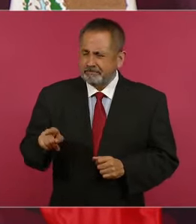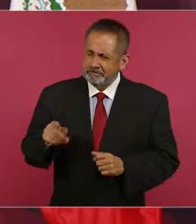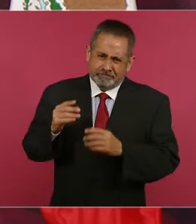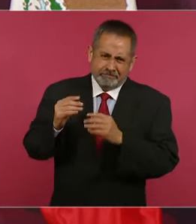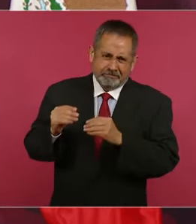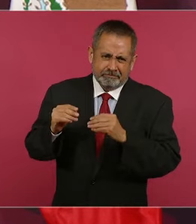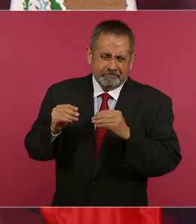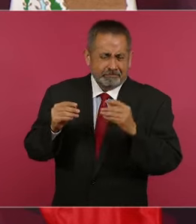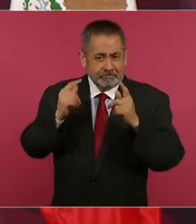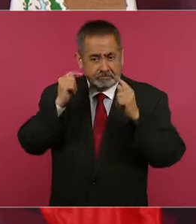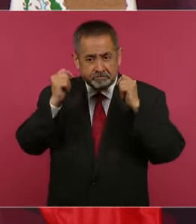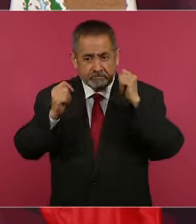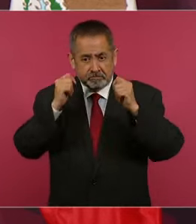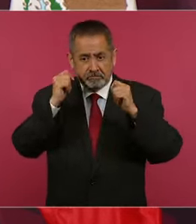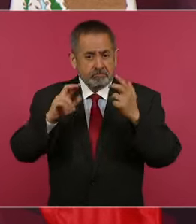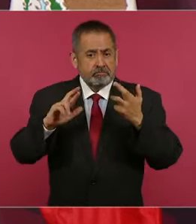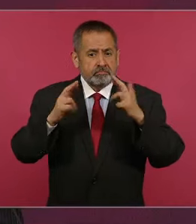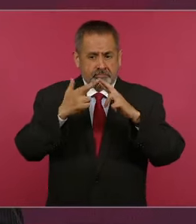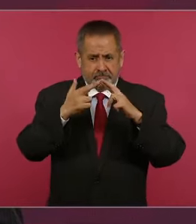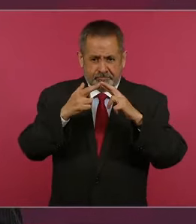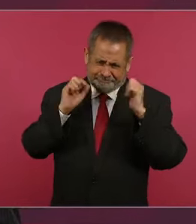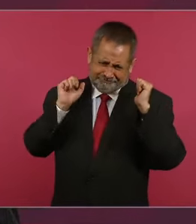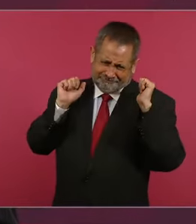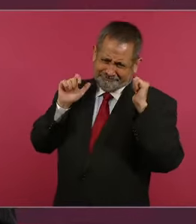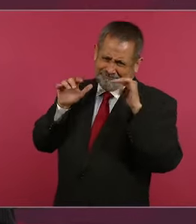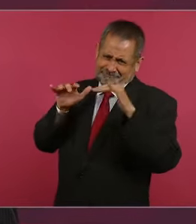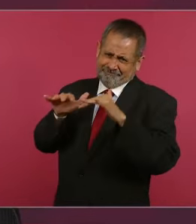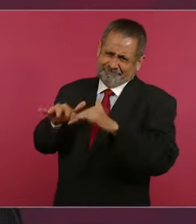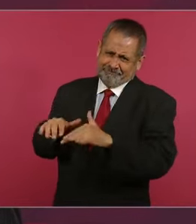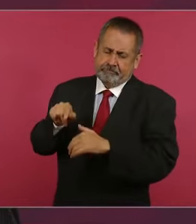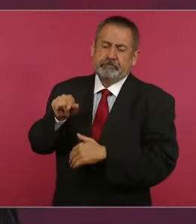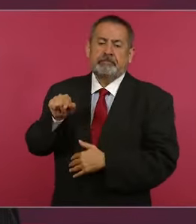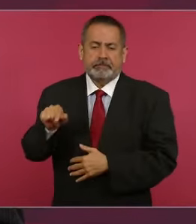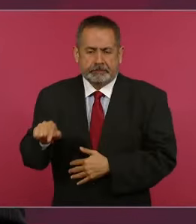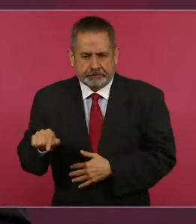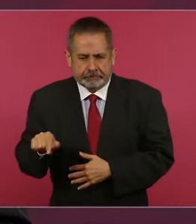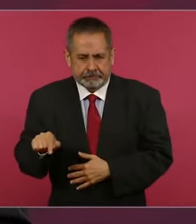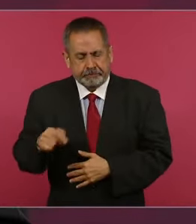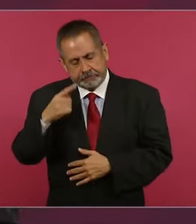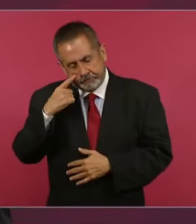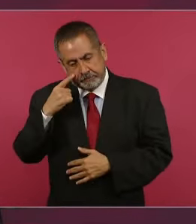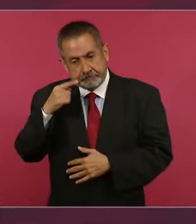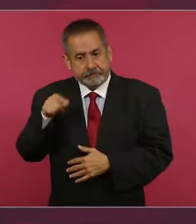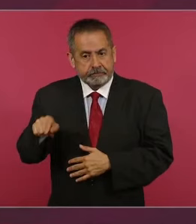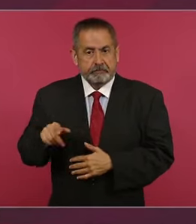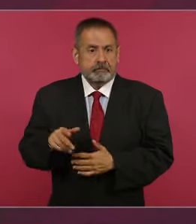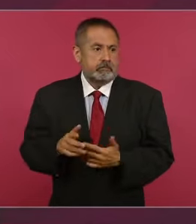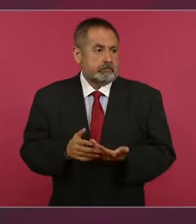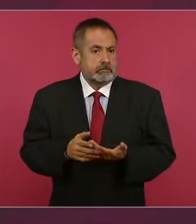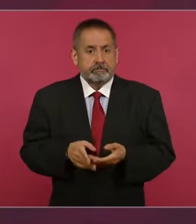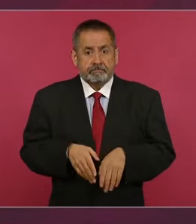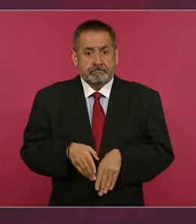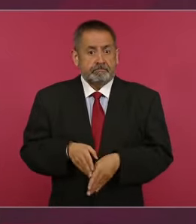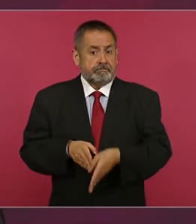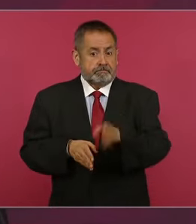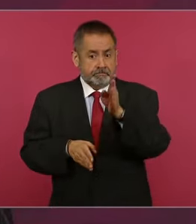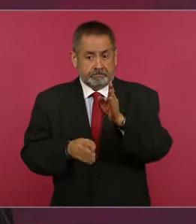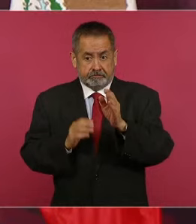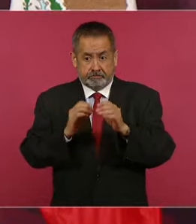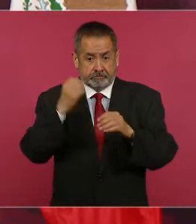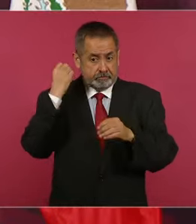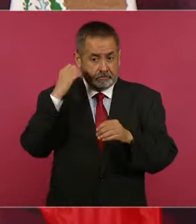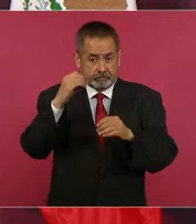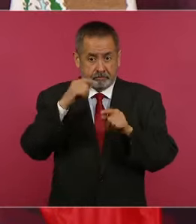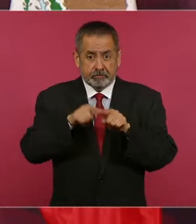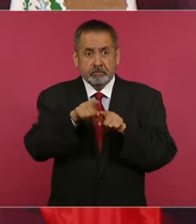bastante el turismo religioso. Entonces, al momento de que se haga ese